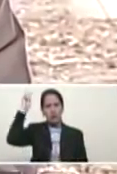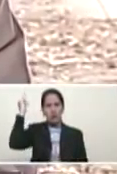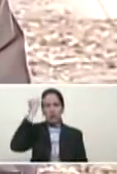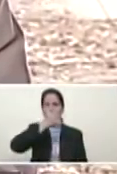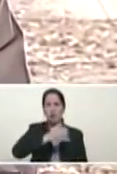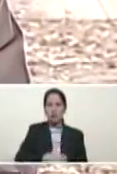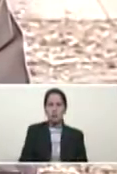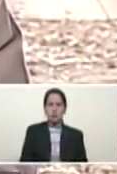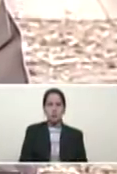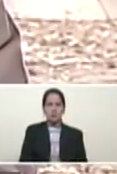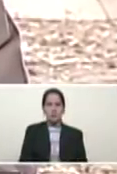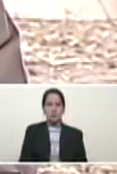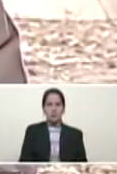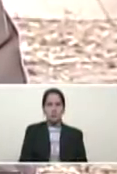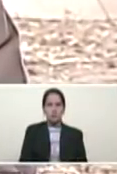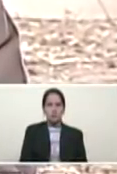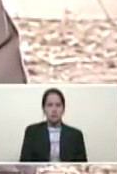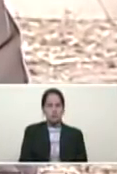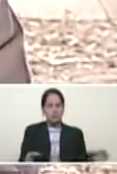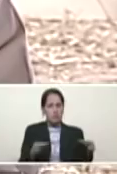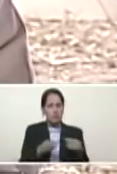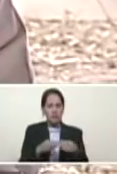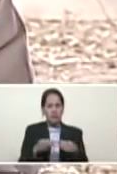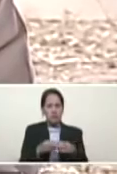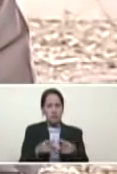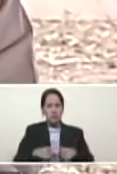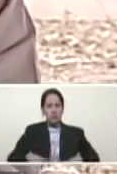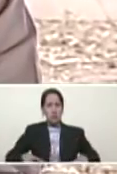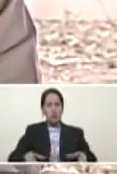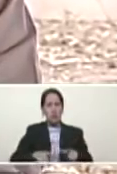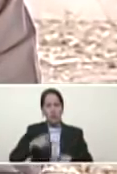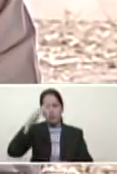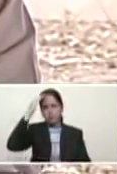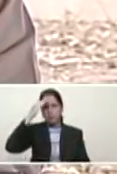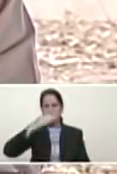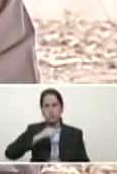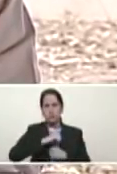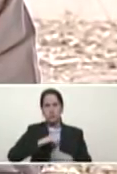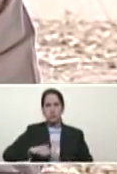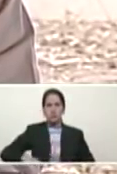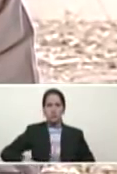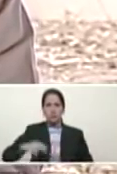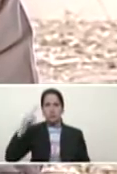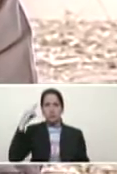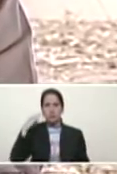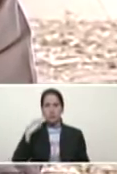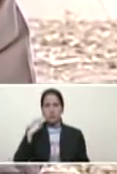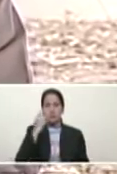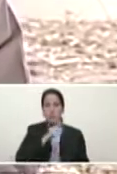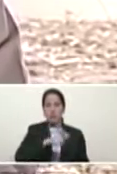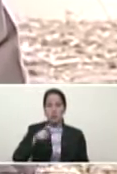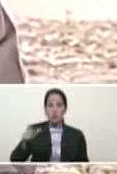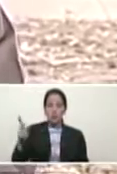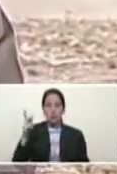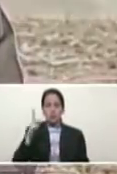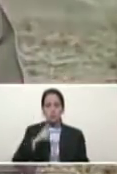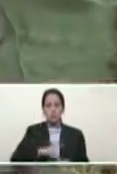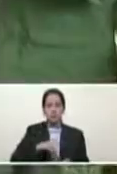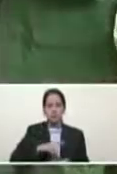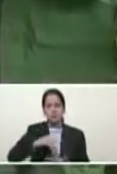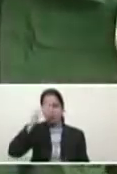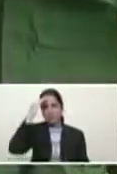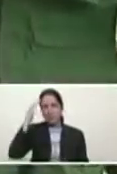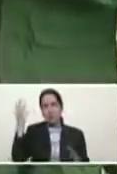unidad de la Fuerza Armada Nacional Bolivariana. Pido un aplauso para los oficiales y soldados presentes de nuestra